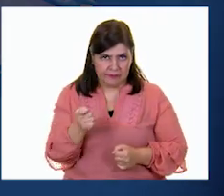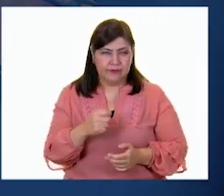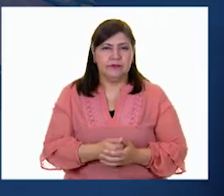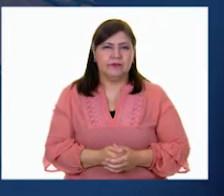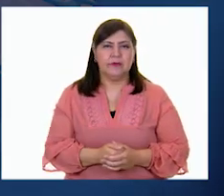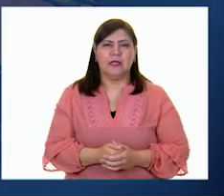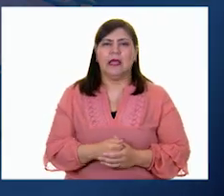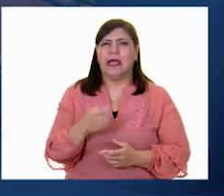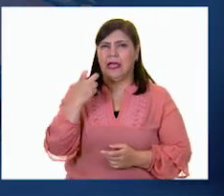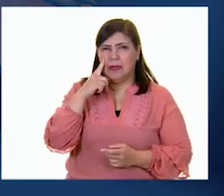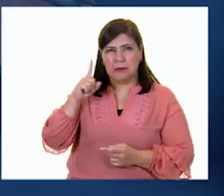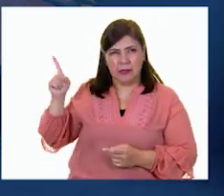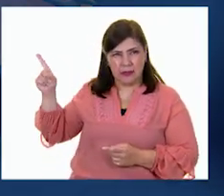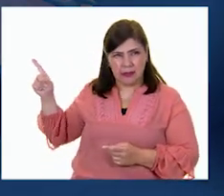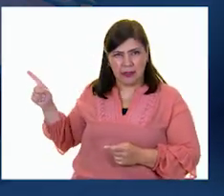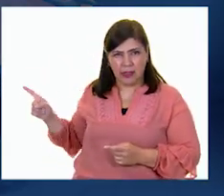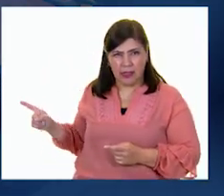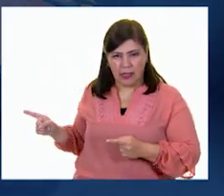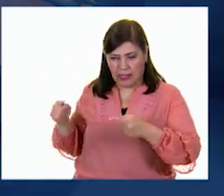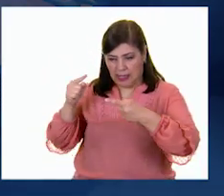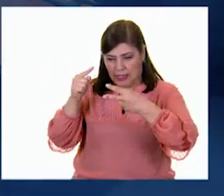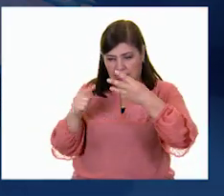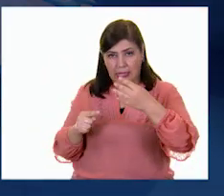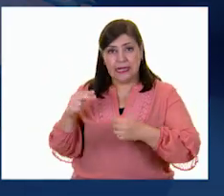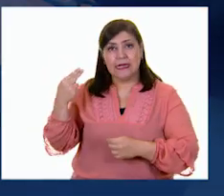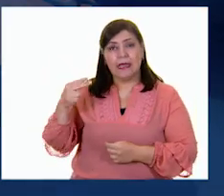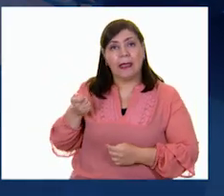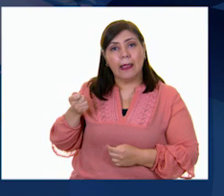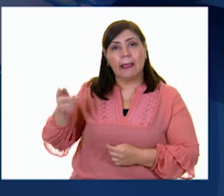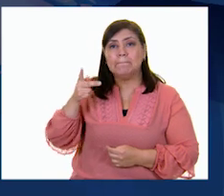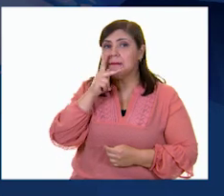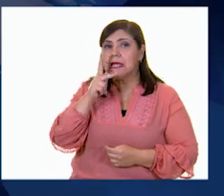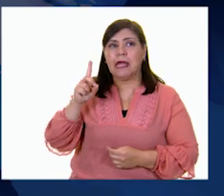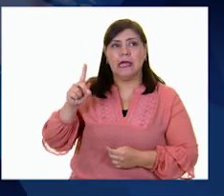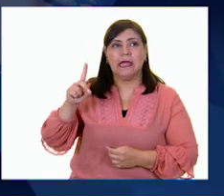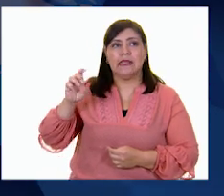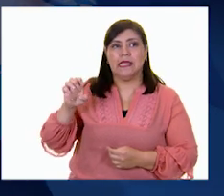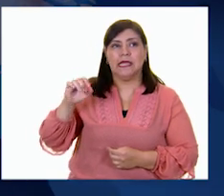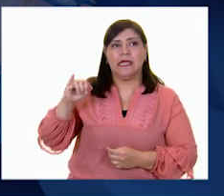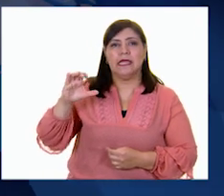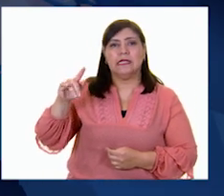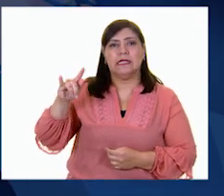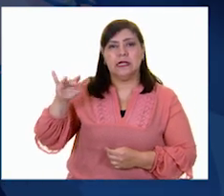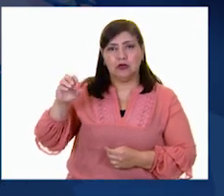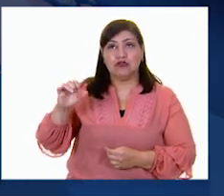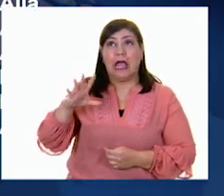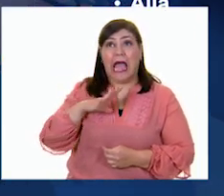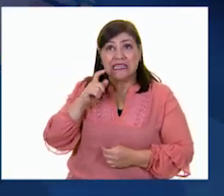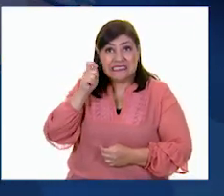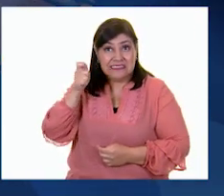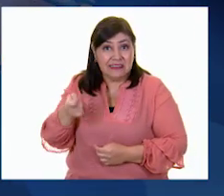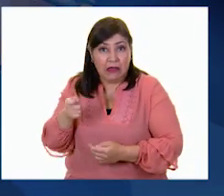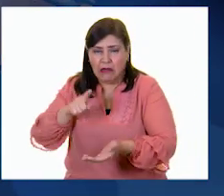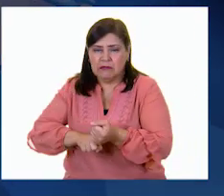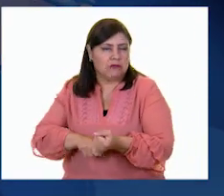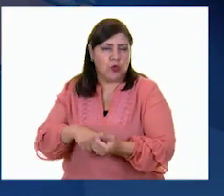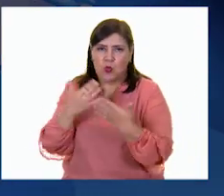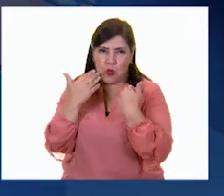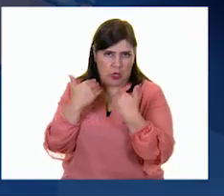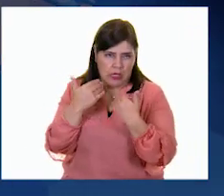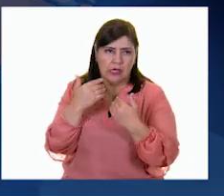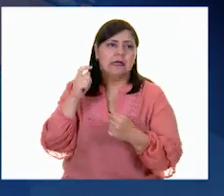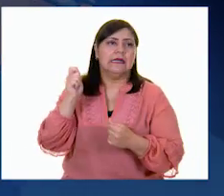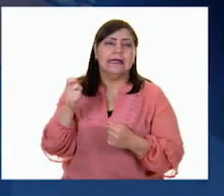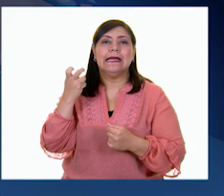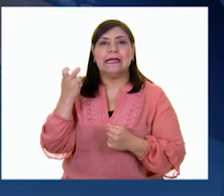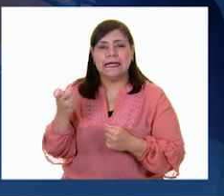esta clase de palabras denominadas deícticos carecen de significado por sí mismas. Esta carta también deja ver